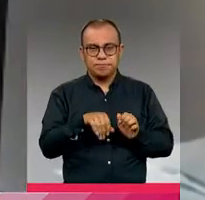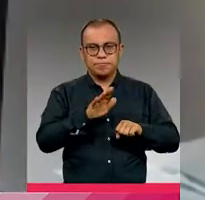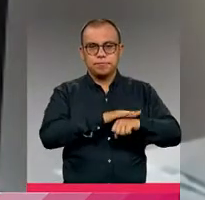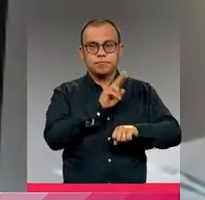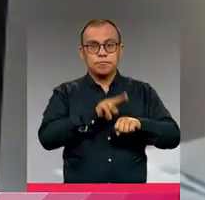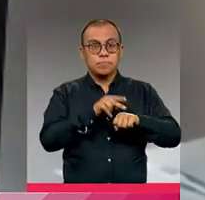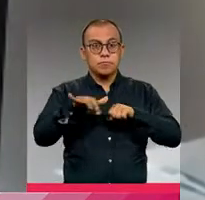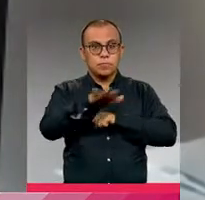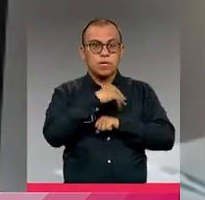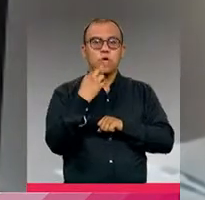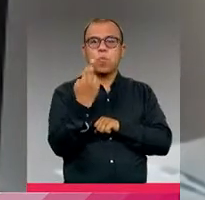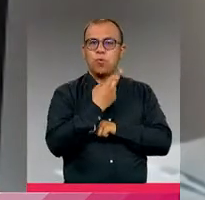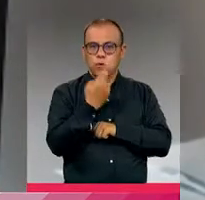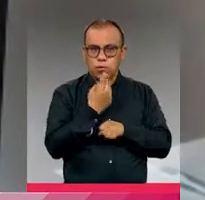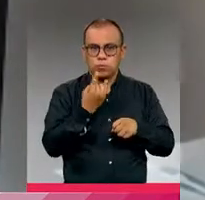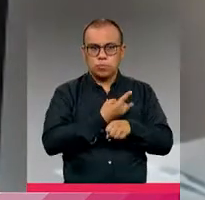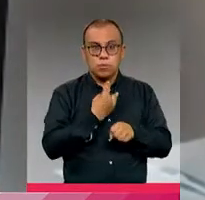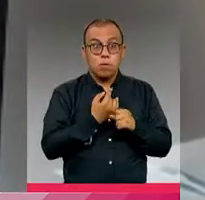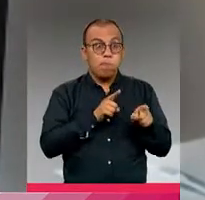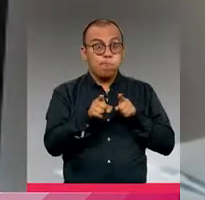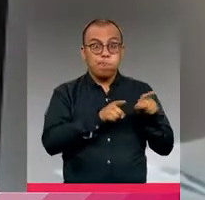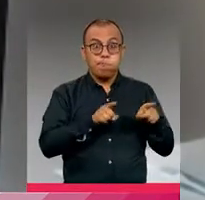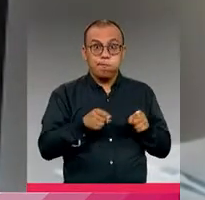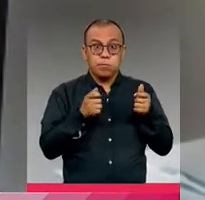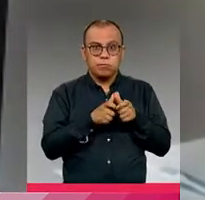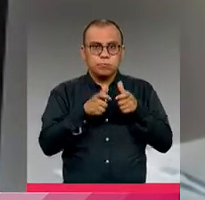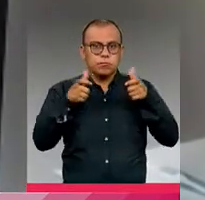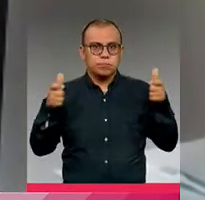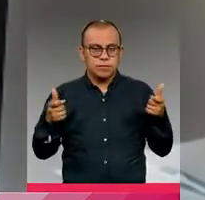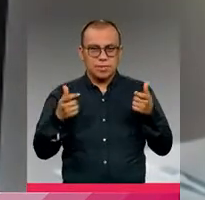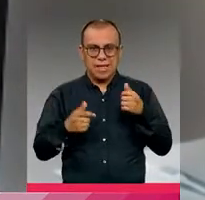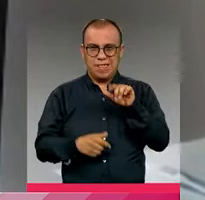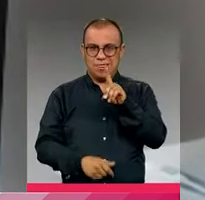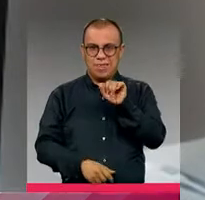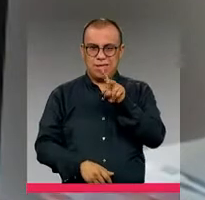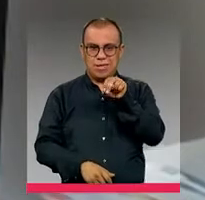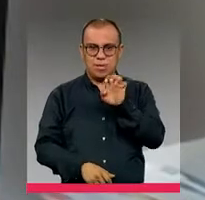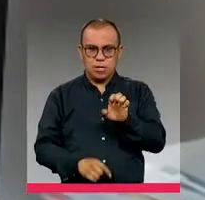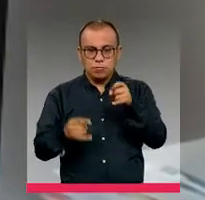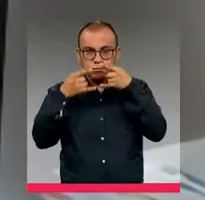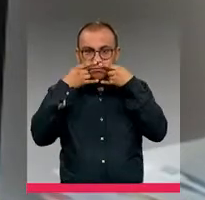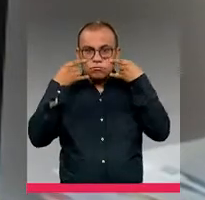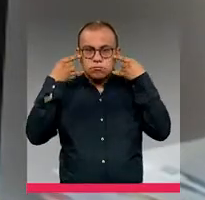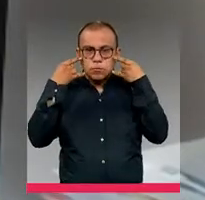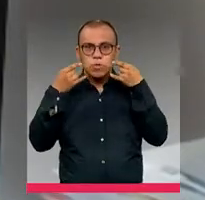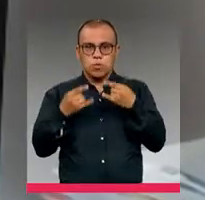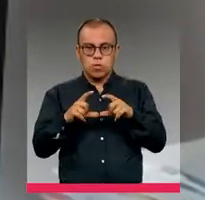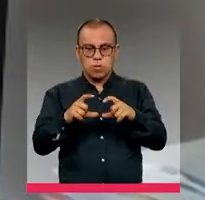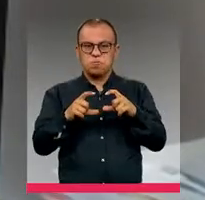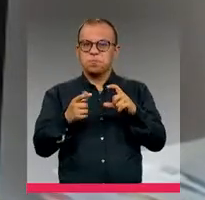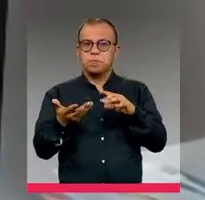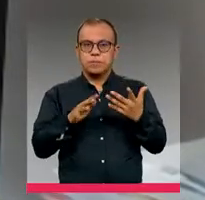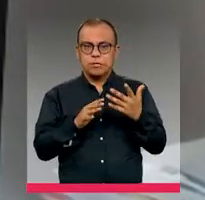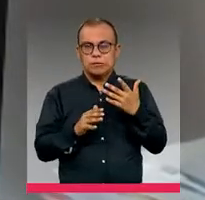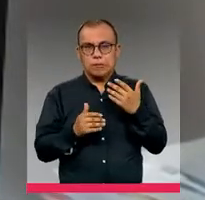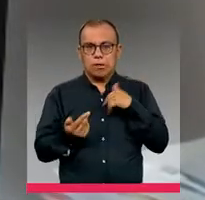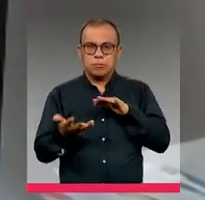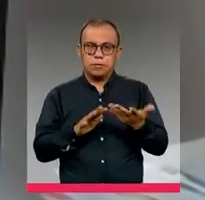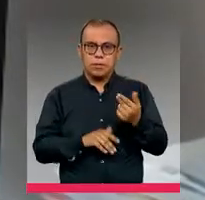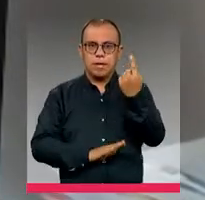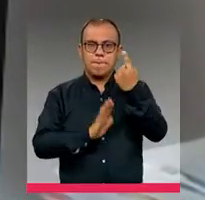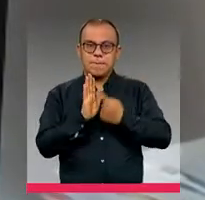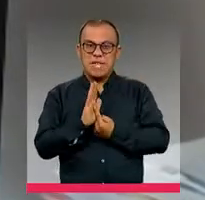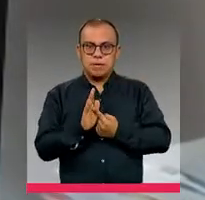que son reutilizables y en este momento lo que nos cuenta el DANE es que un tapabocas desechable sigue estando alrededor